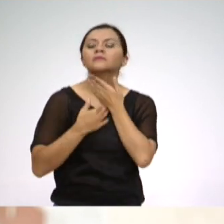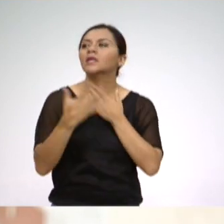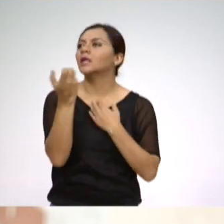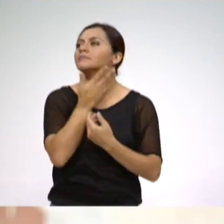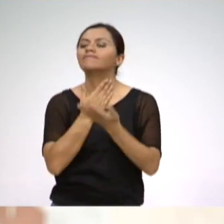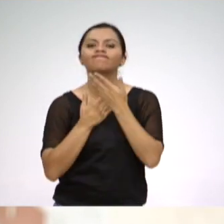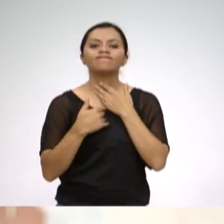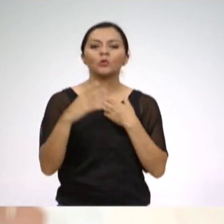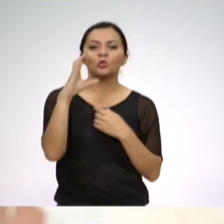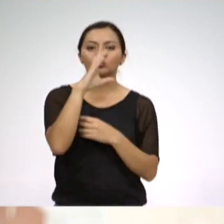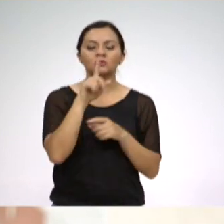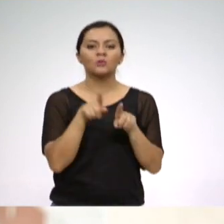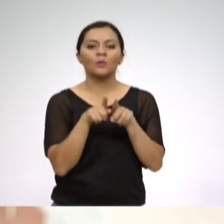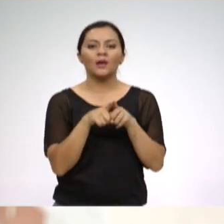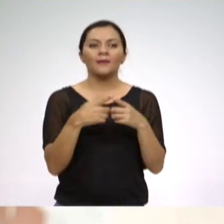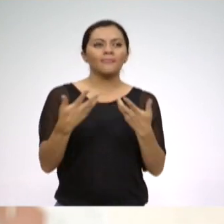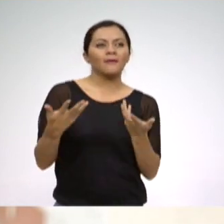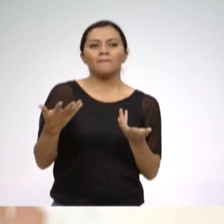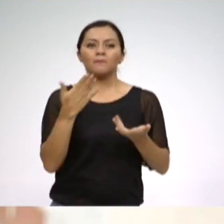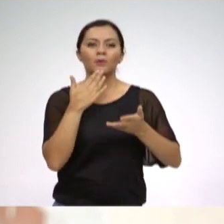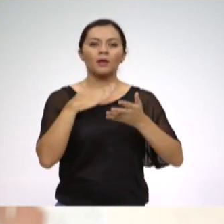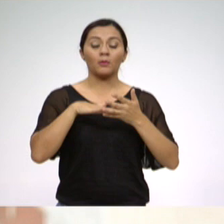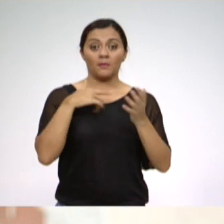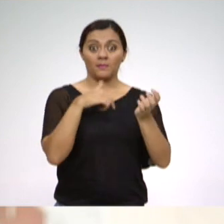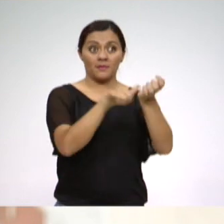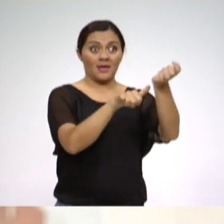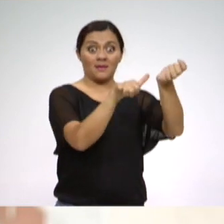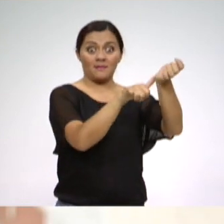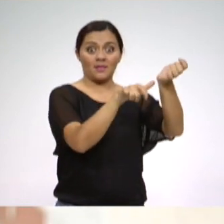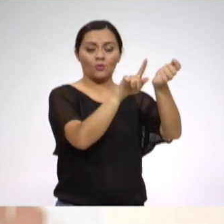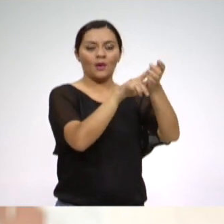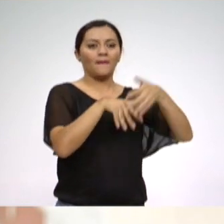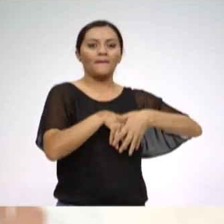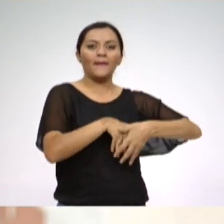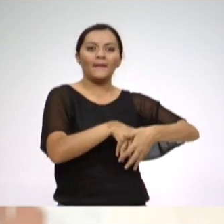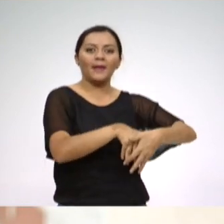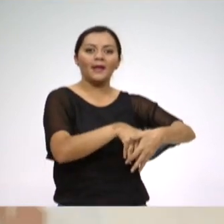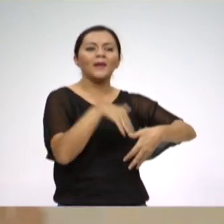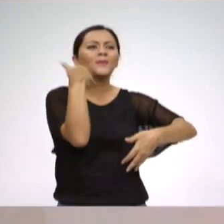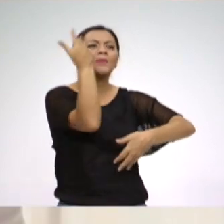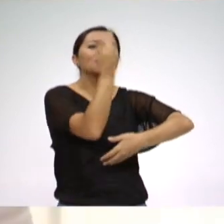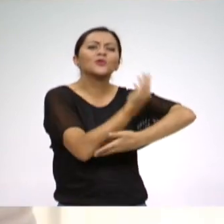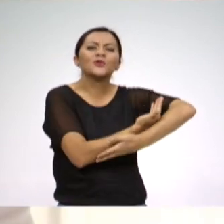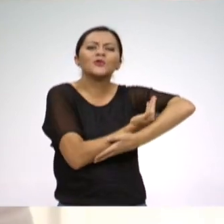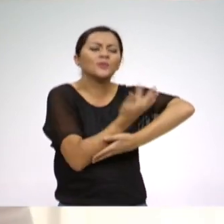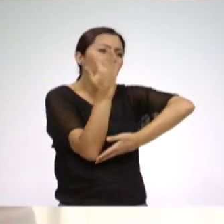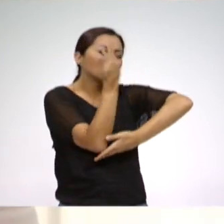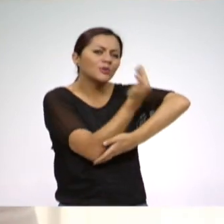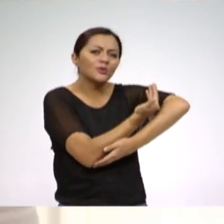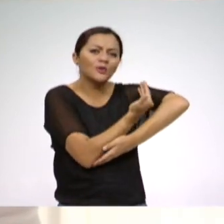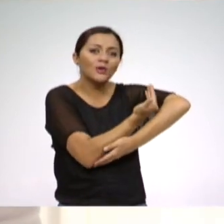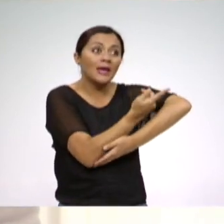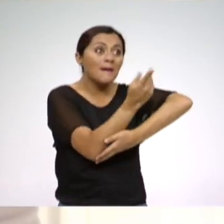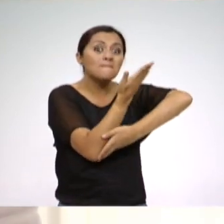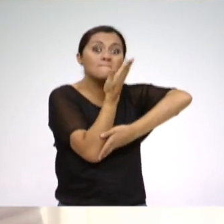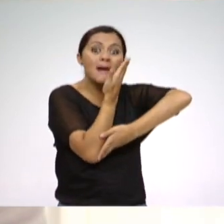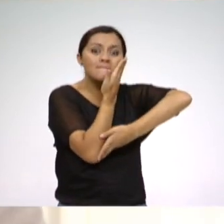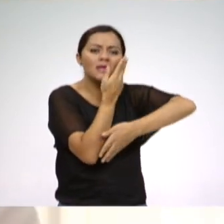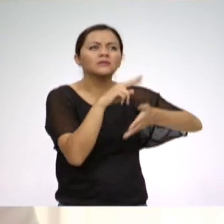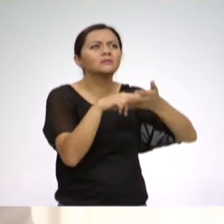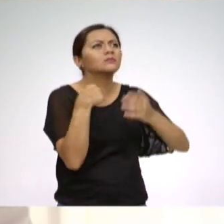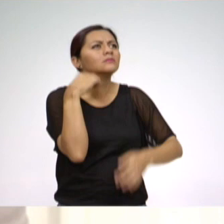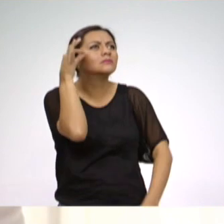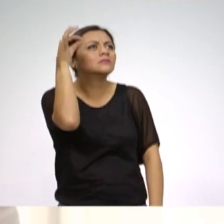este embarazo idealizado, ¿no? De ver que, por ejemplo, mi hermana tuvo un bebé muy bonito, hay un ser mamá